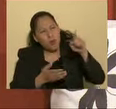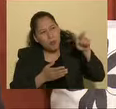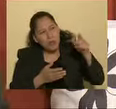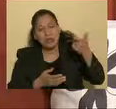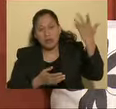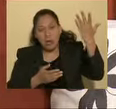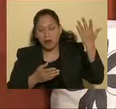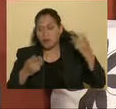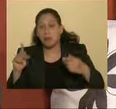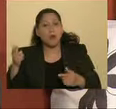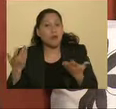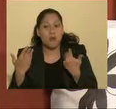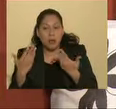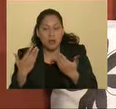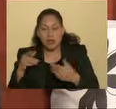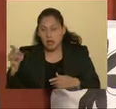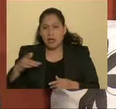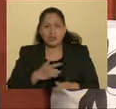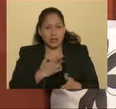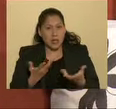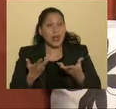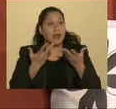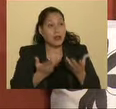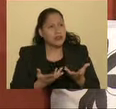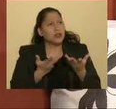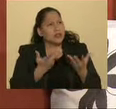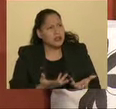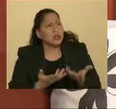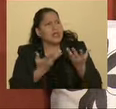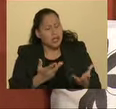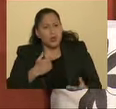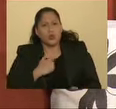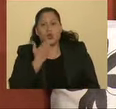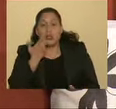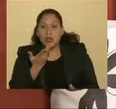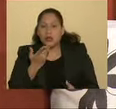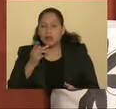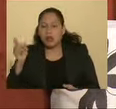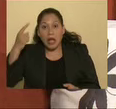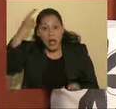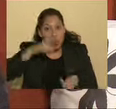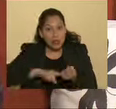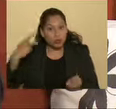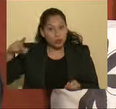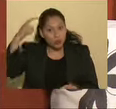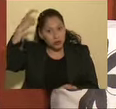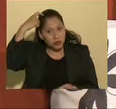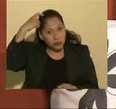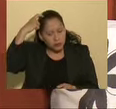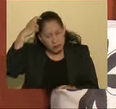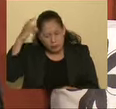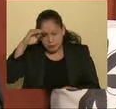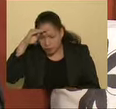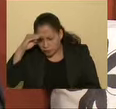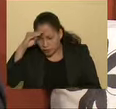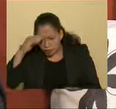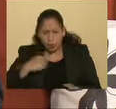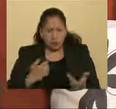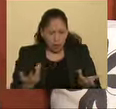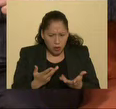caro. Cuando lo desea, si lo desea intensamente, va a empezar su cerebro a crear ideas. ¿Qué